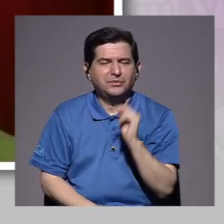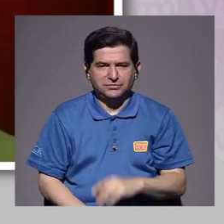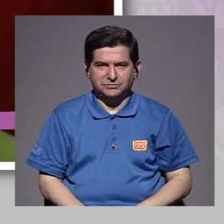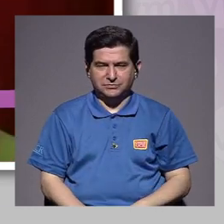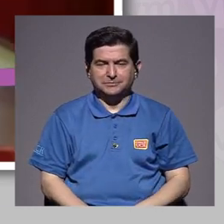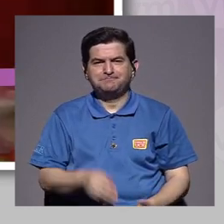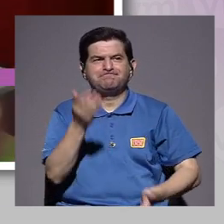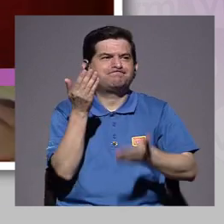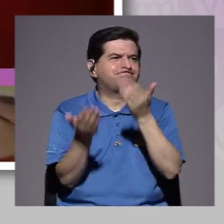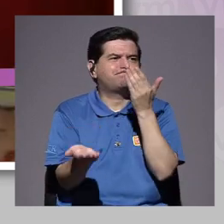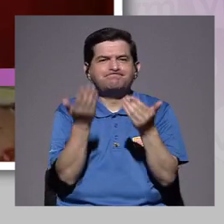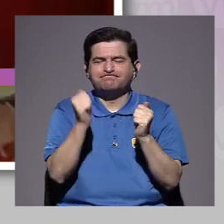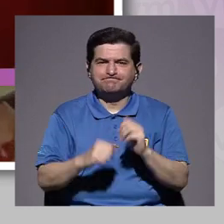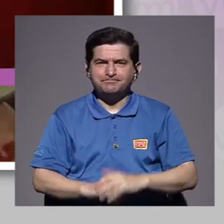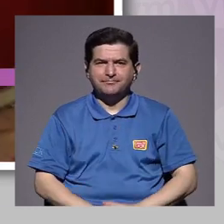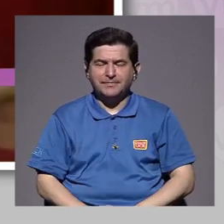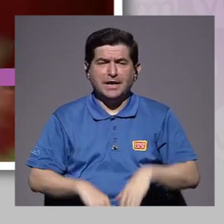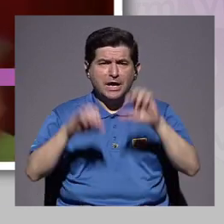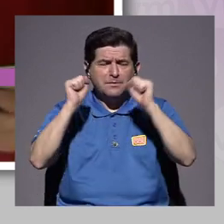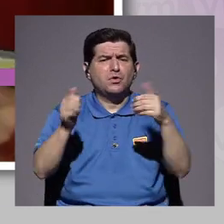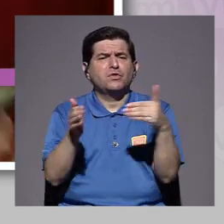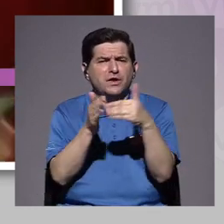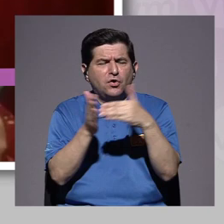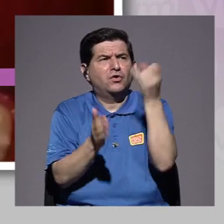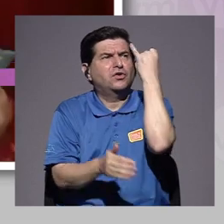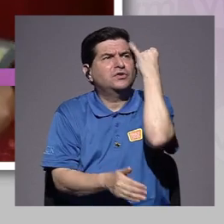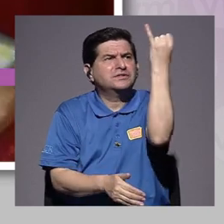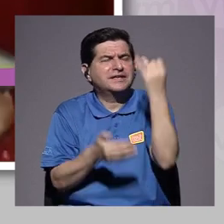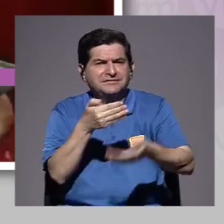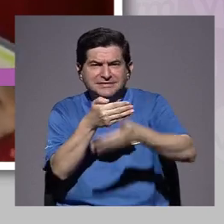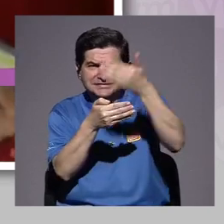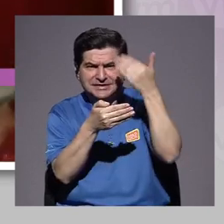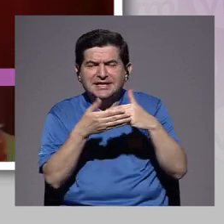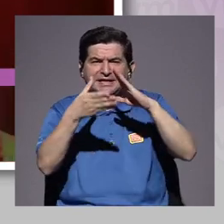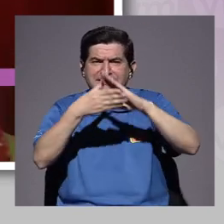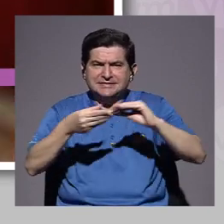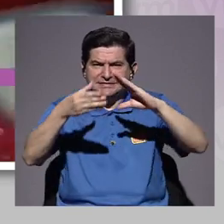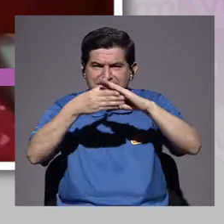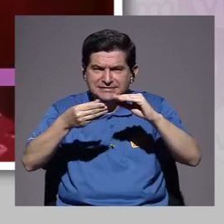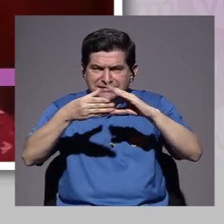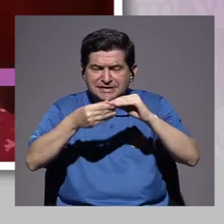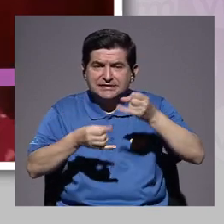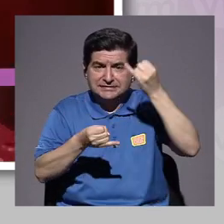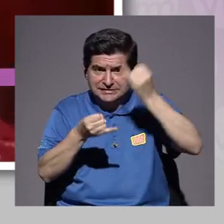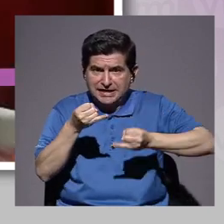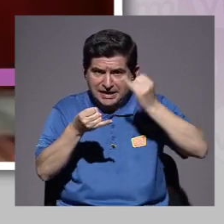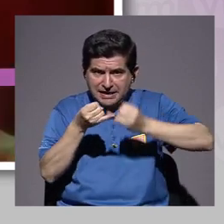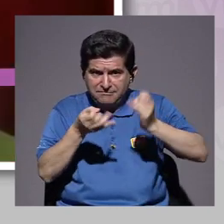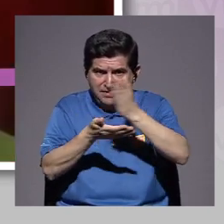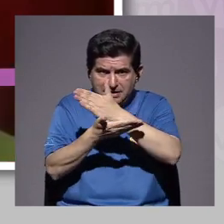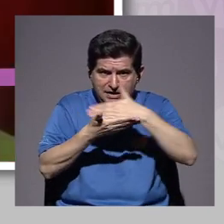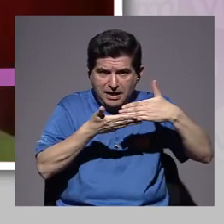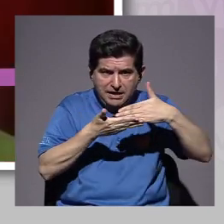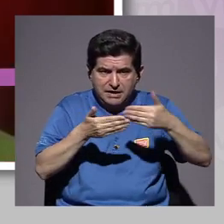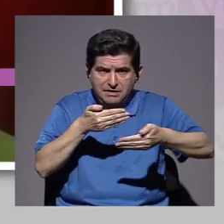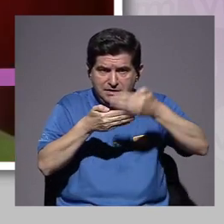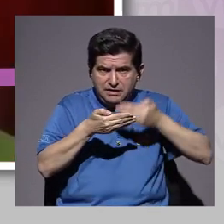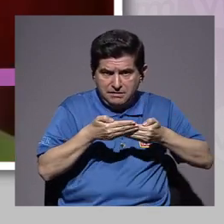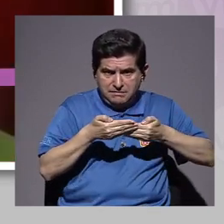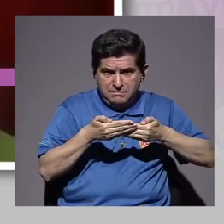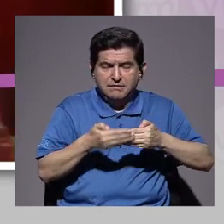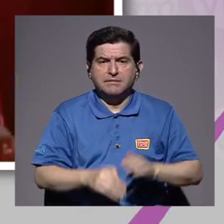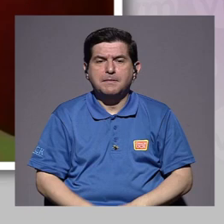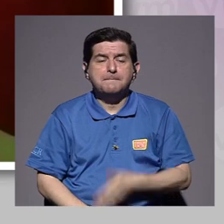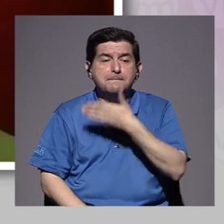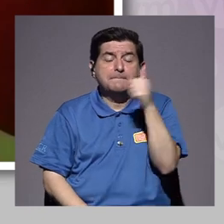pregunto ahorita tal vez si podemos retomar lo que nos estaba comentando al final del bloque anterior y